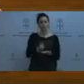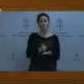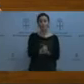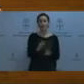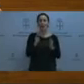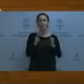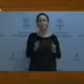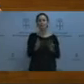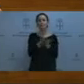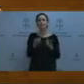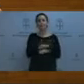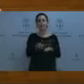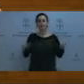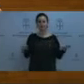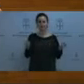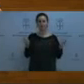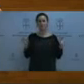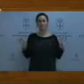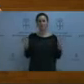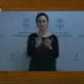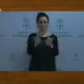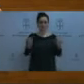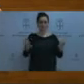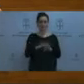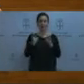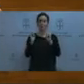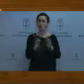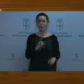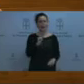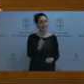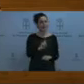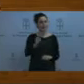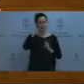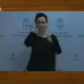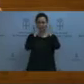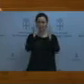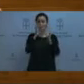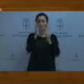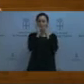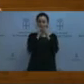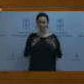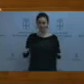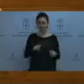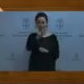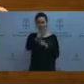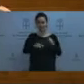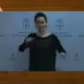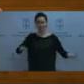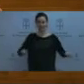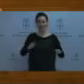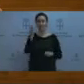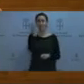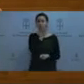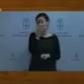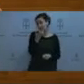para concienciar al ciudadano de que no abandone a sus animales, con la intención de difundirlo entre el público y las escuelas,